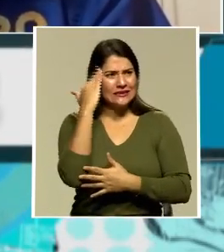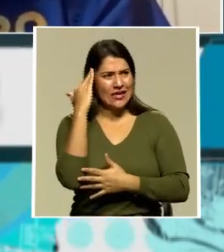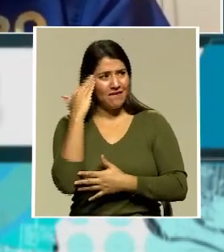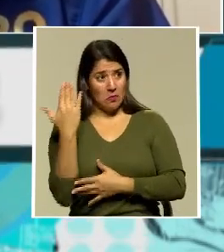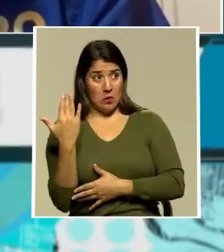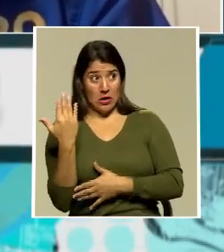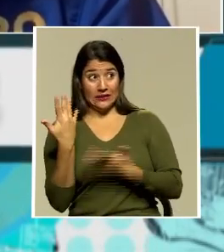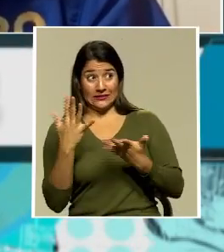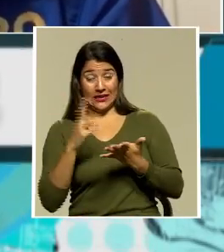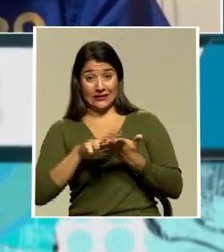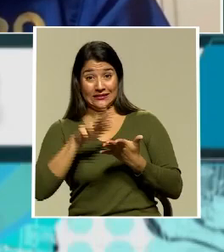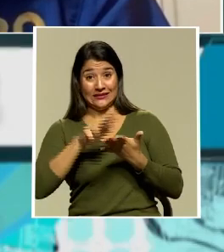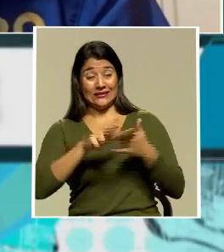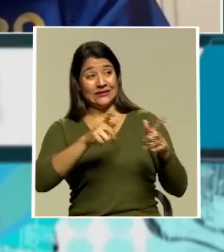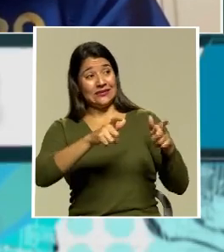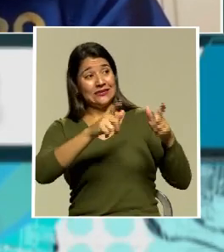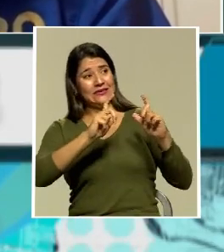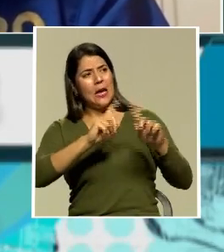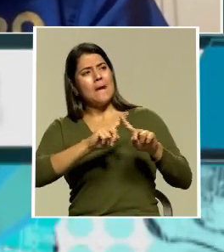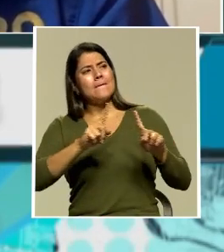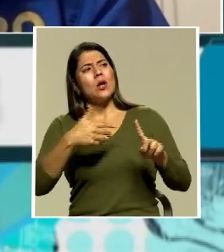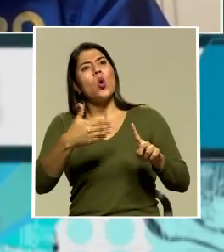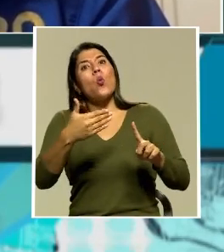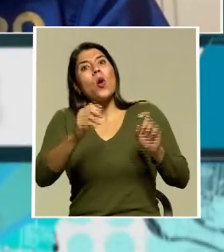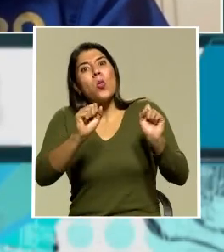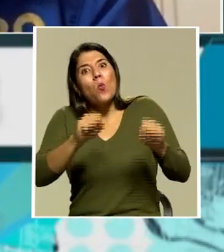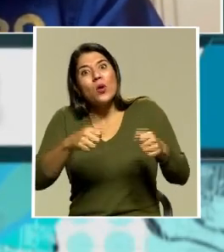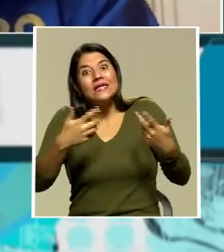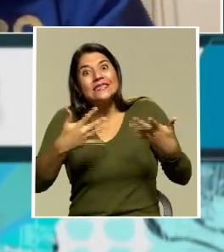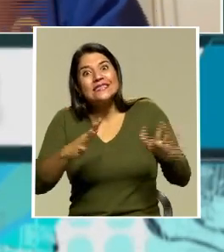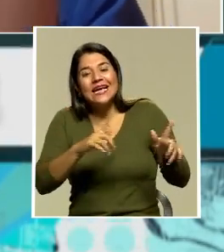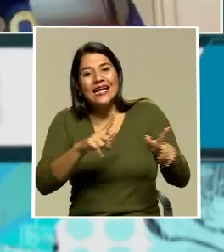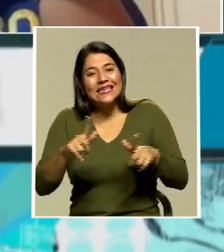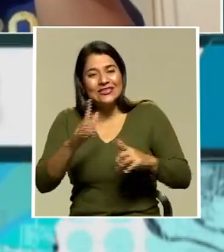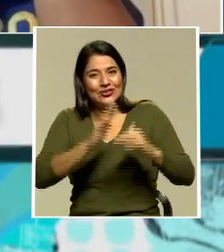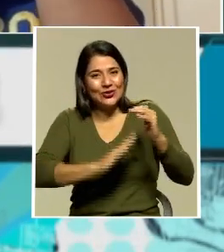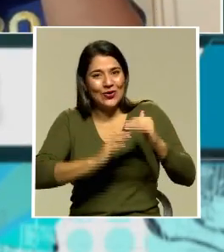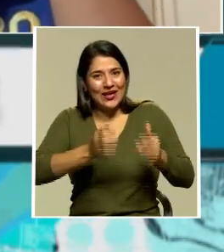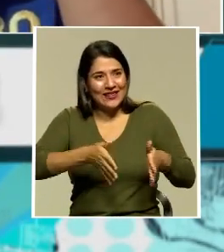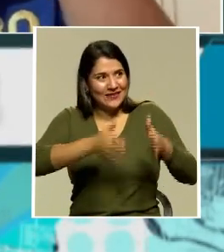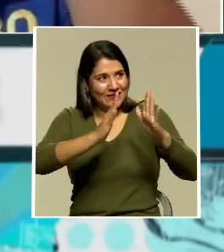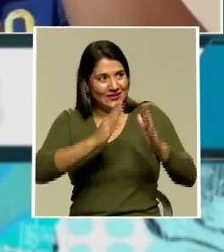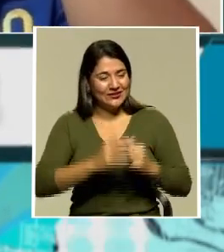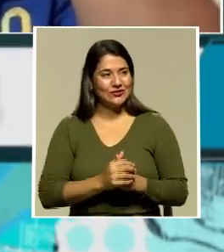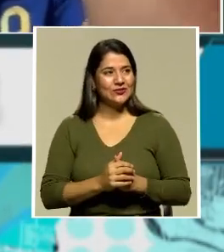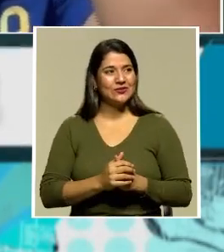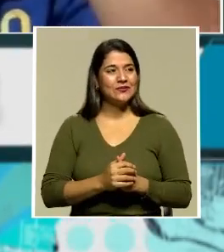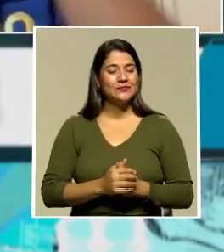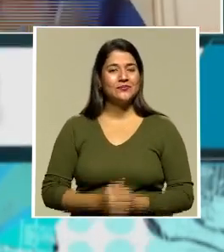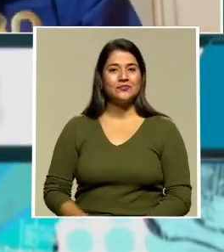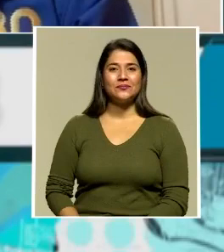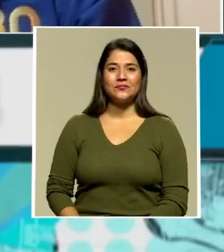la donación, pero ¿para cuándo podría estar listo este edificio y cuáles son las previsiones?